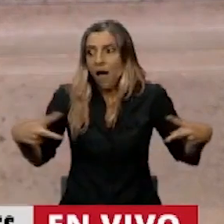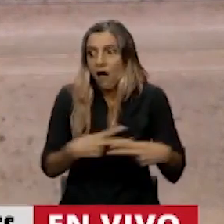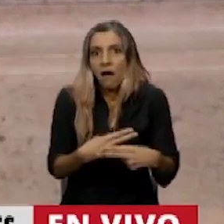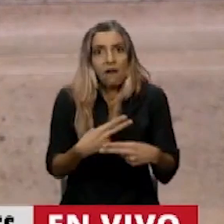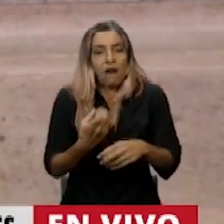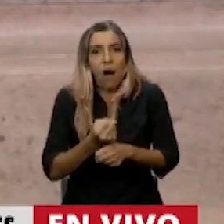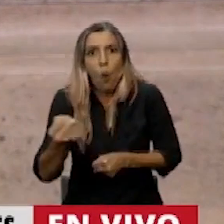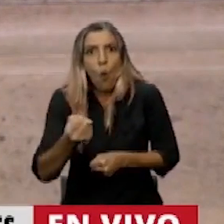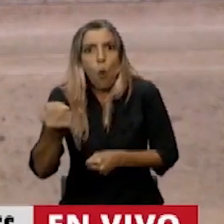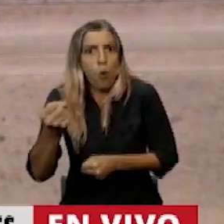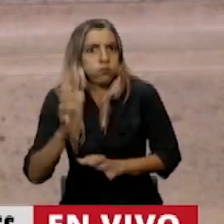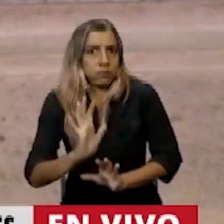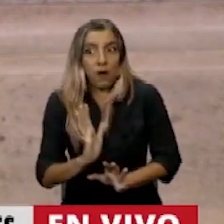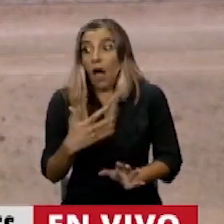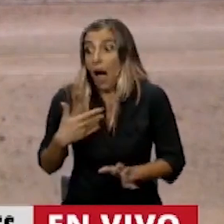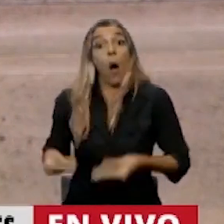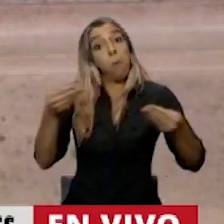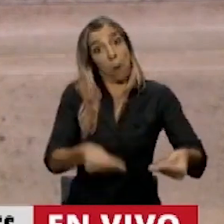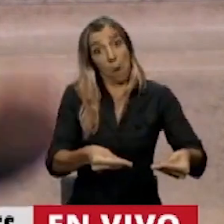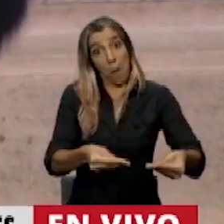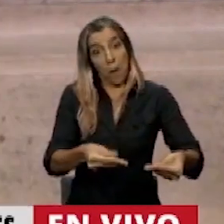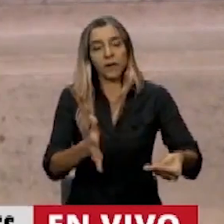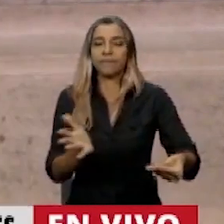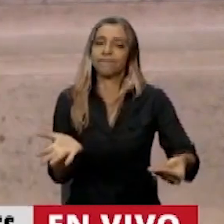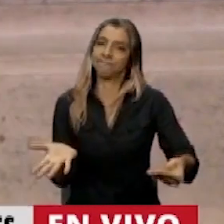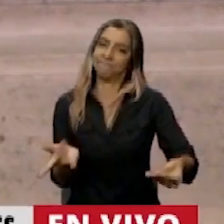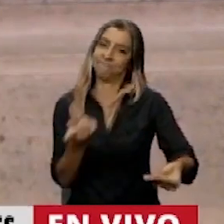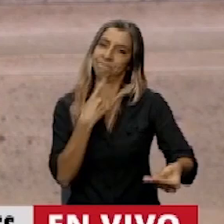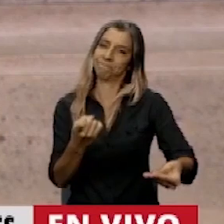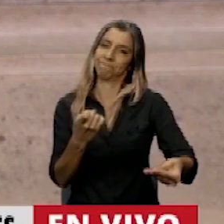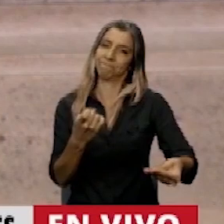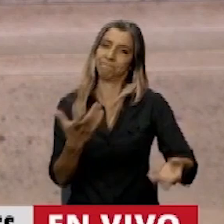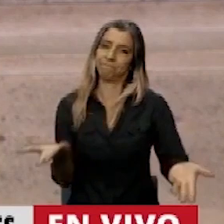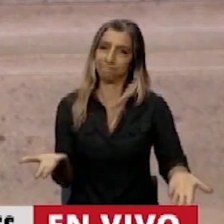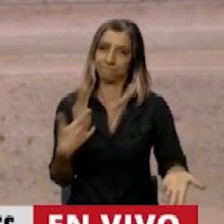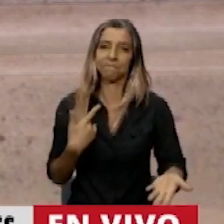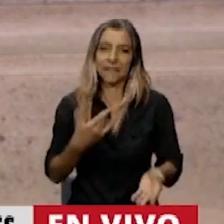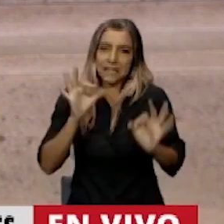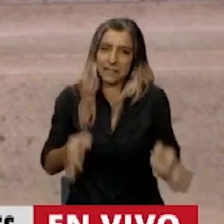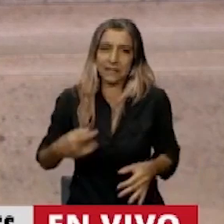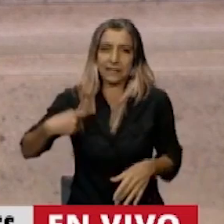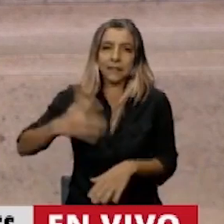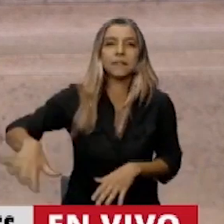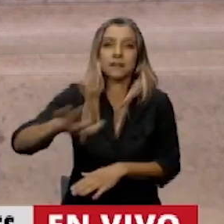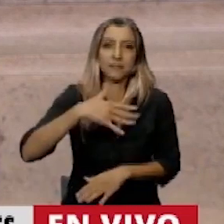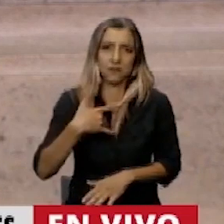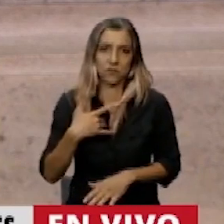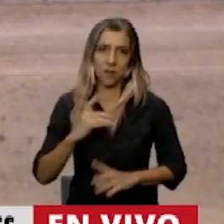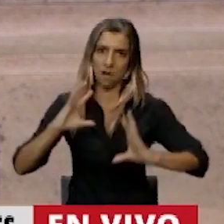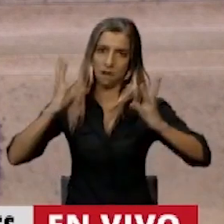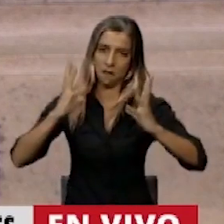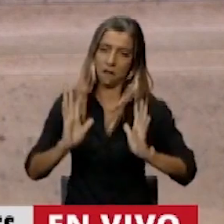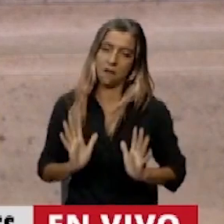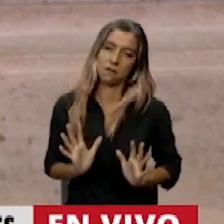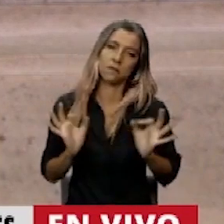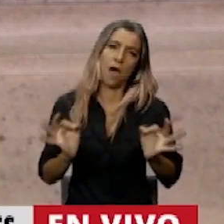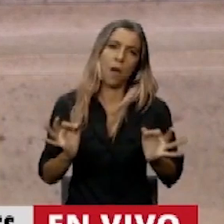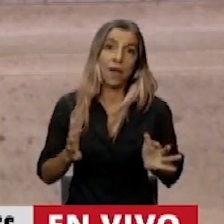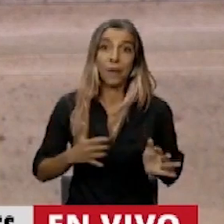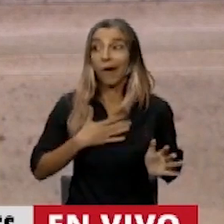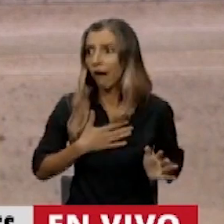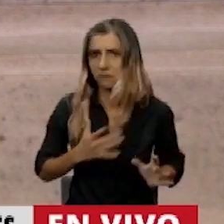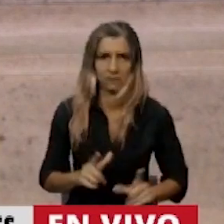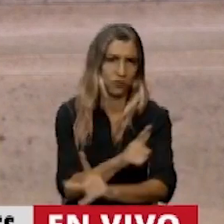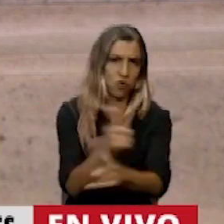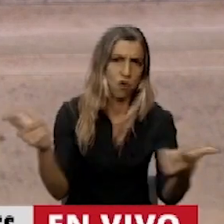muy notorio. Y el descontento popular no se mide solamente por aquellos que se